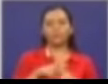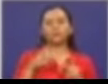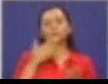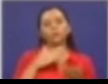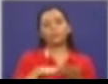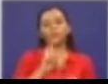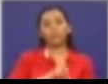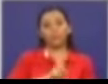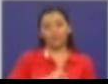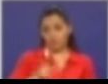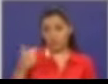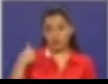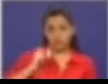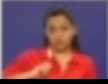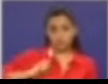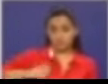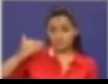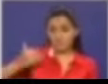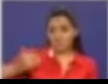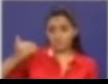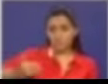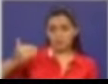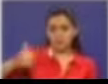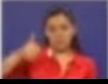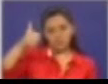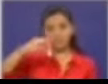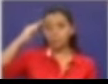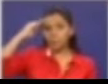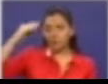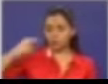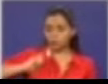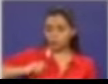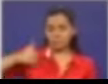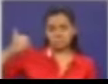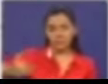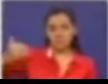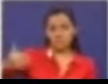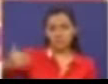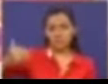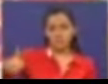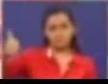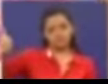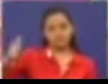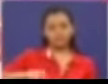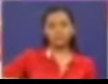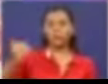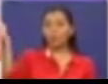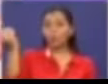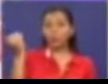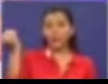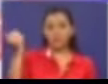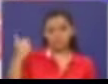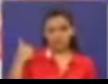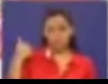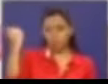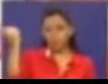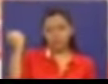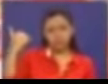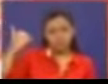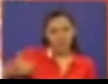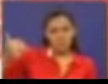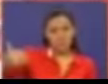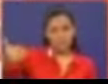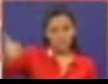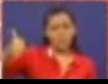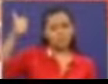ha dejado de recibir su salario? ¿Qué policía ha dejado de recibir su salario? ¿Qué jubilado ha dejado de recibir su jubilación?